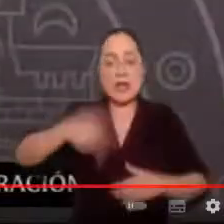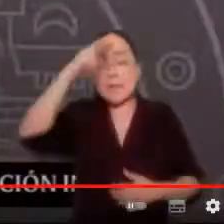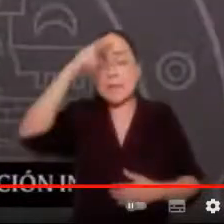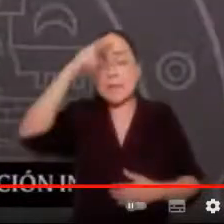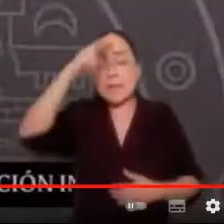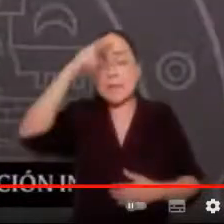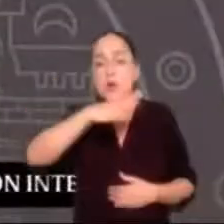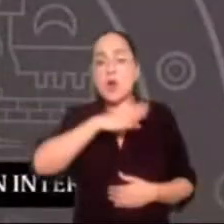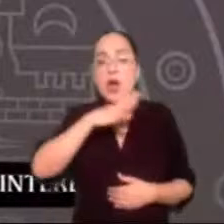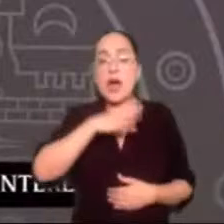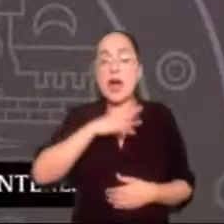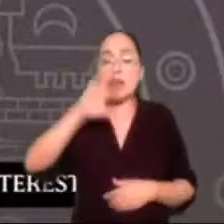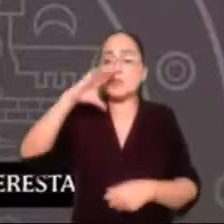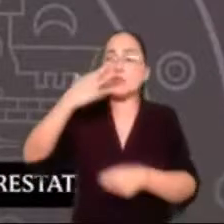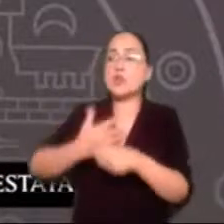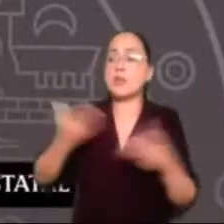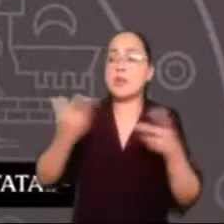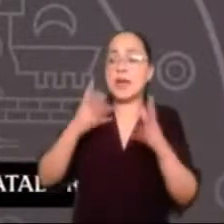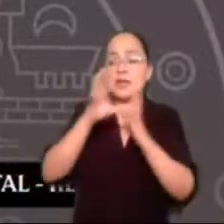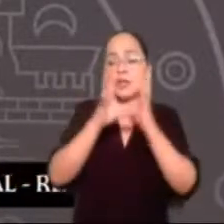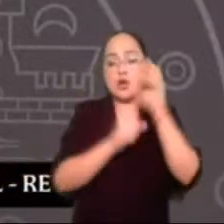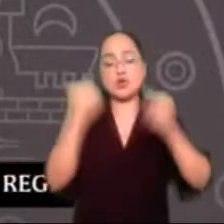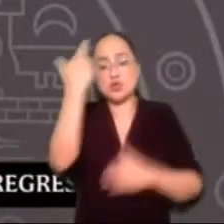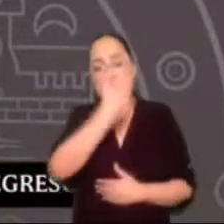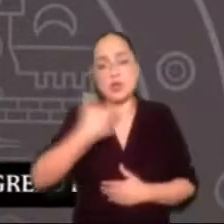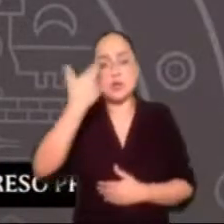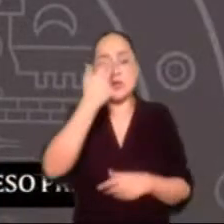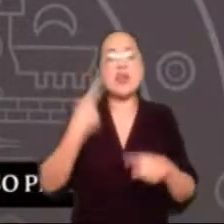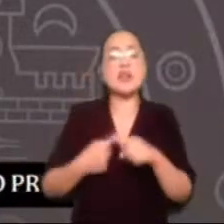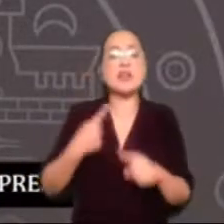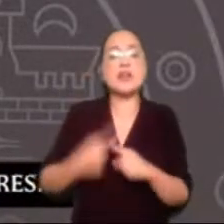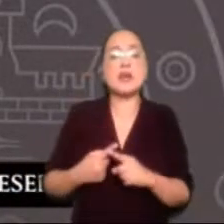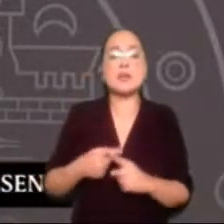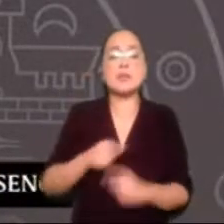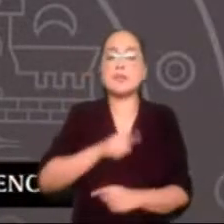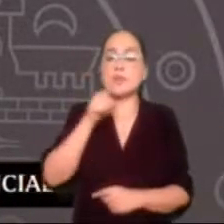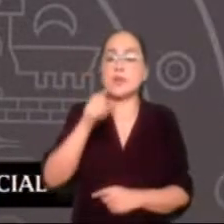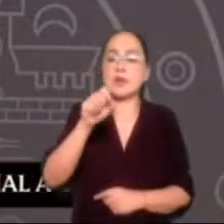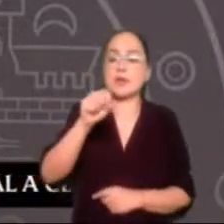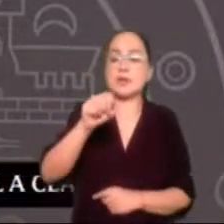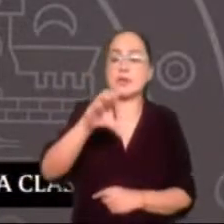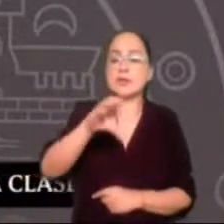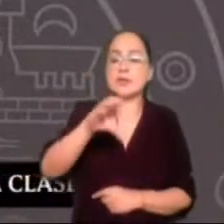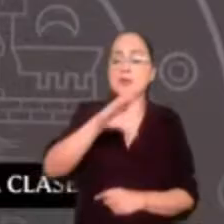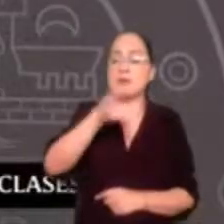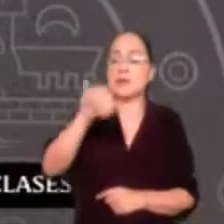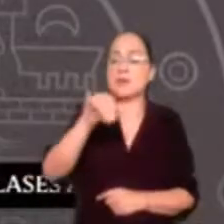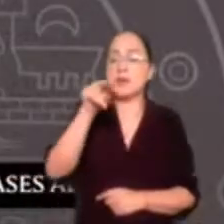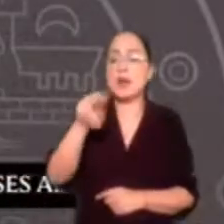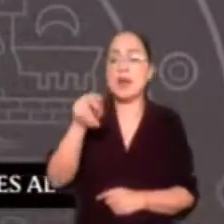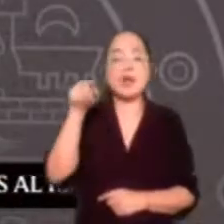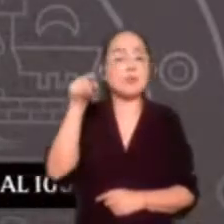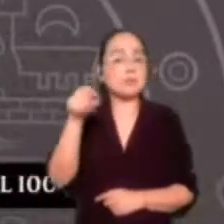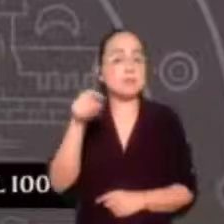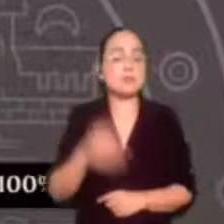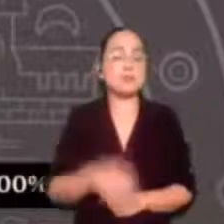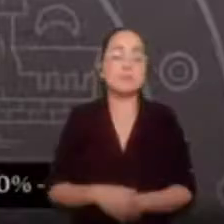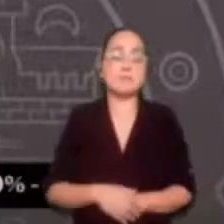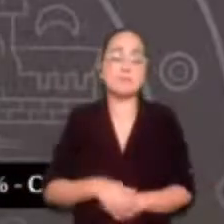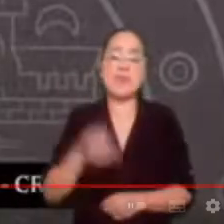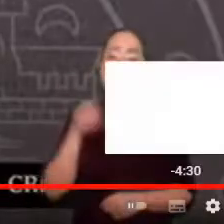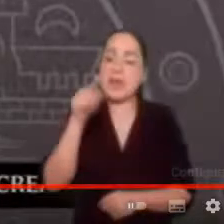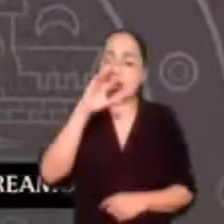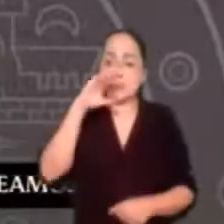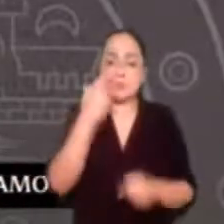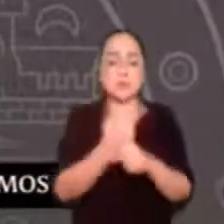del control de la constitucionalidad, que es el que la Suprema Corte de Justicia, es la que se encarga del...